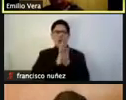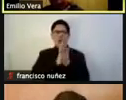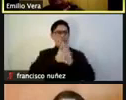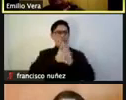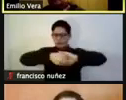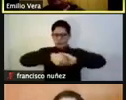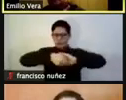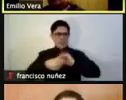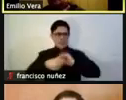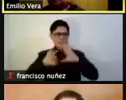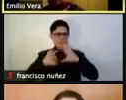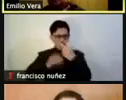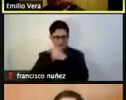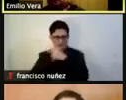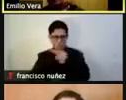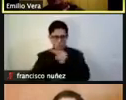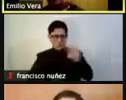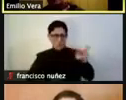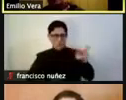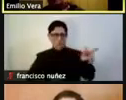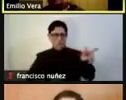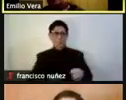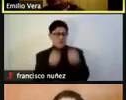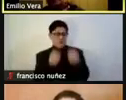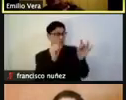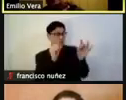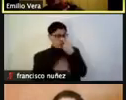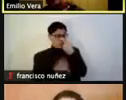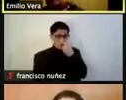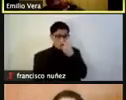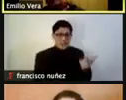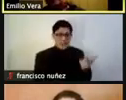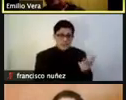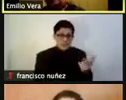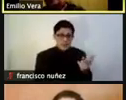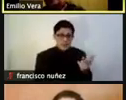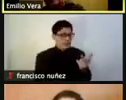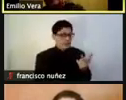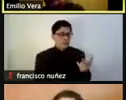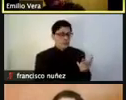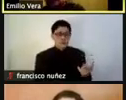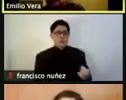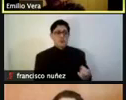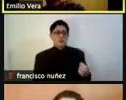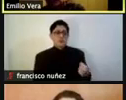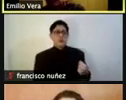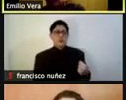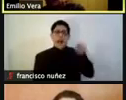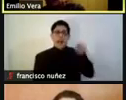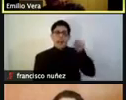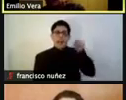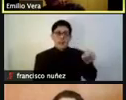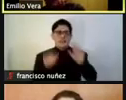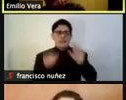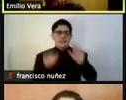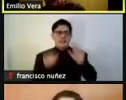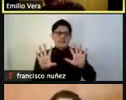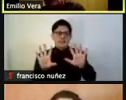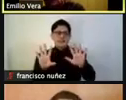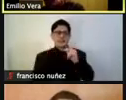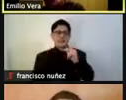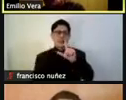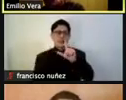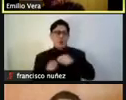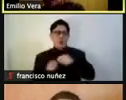notable ver de que parte, pero es decir, aquí estamos hablando de 10 kilómetros, ¿no es cierto? Uno ya ahí tiene mojo